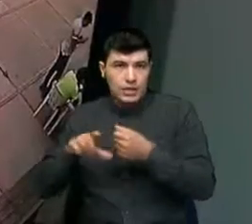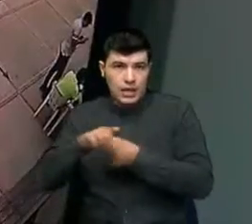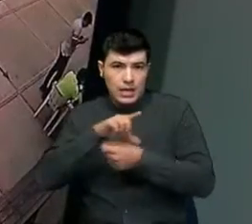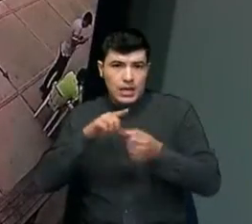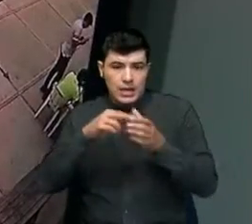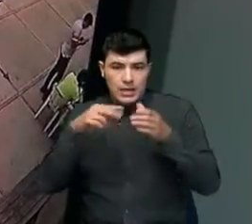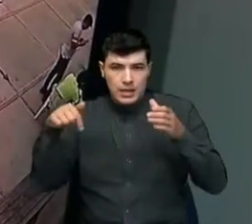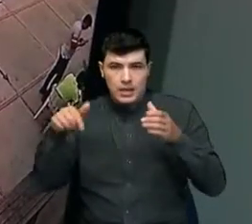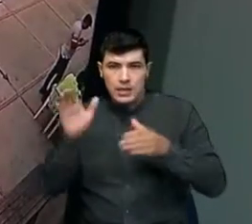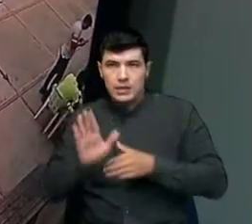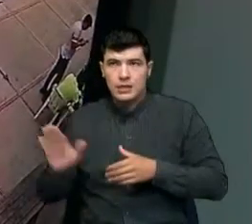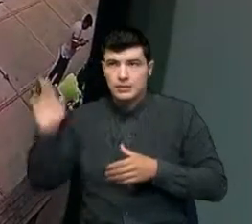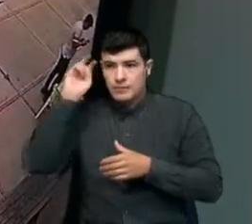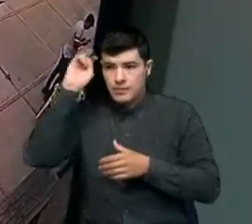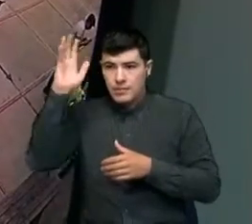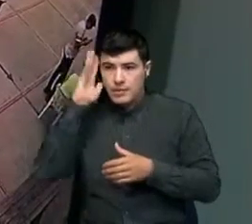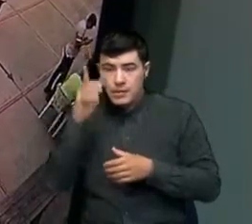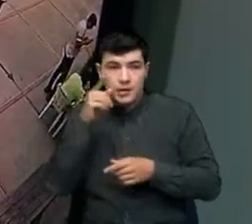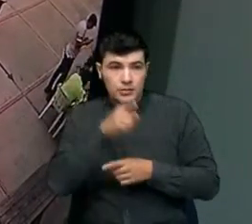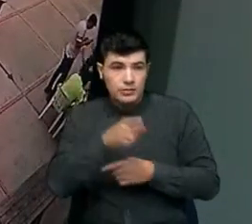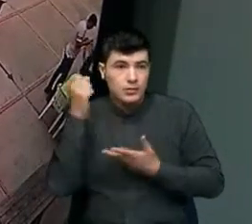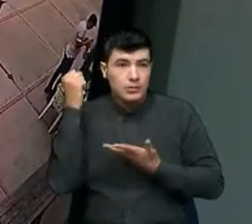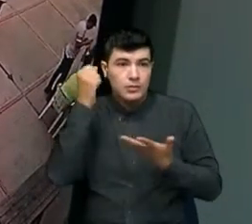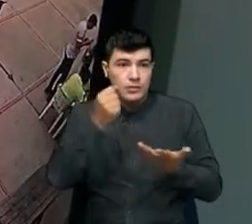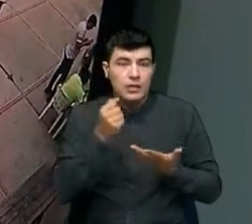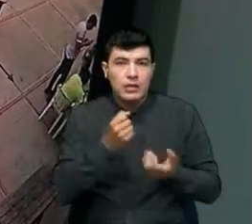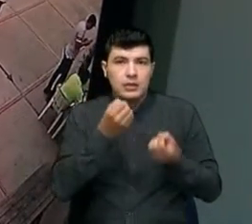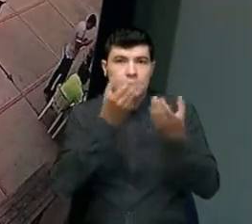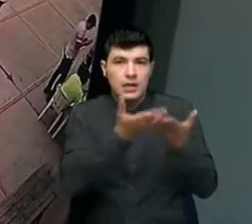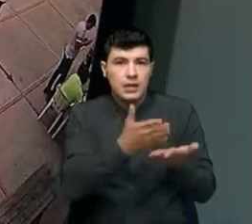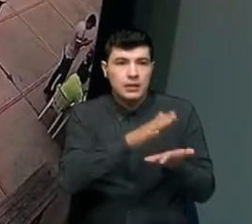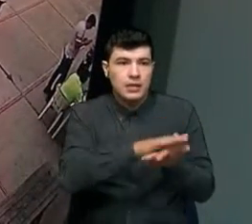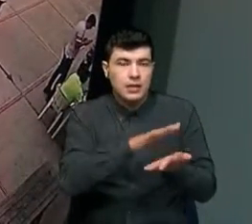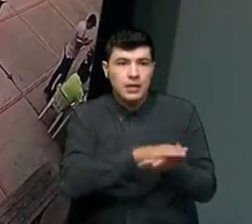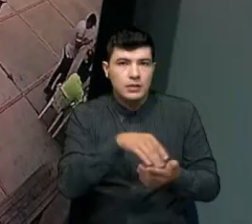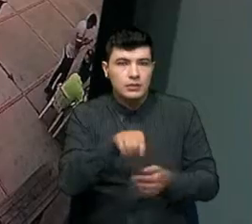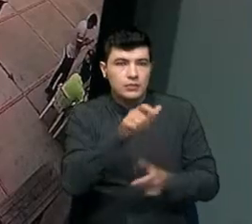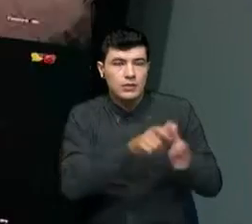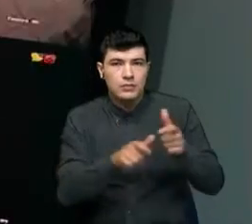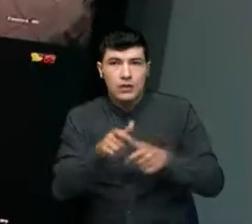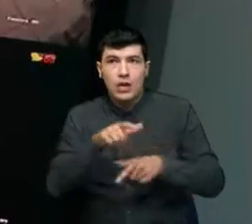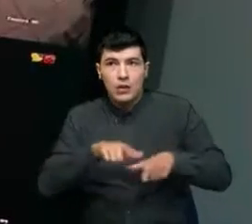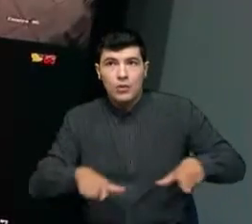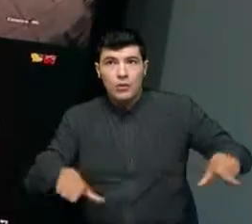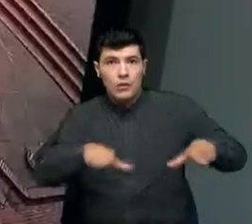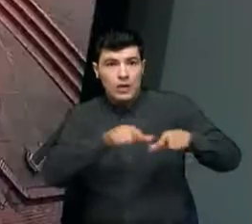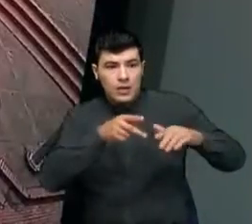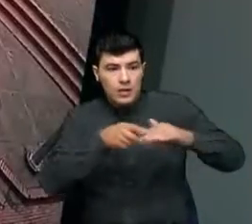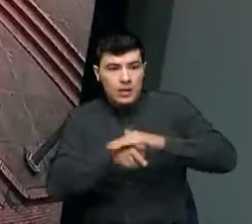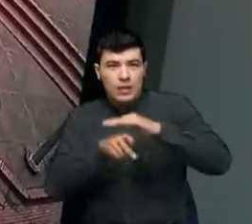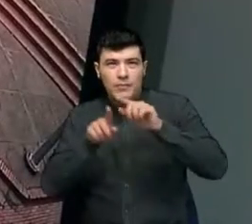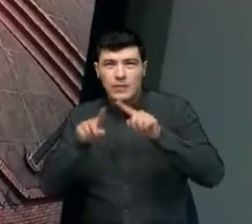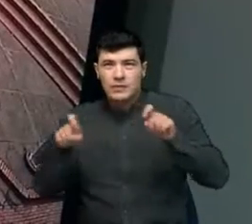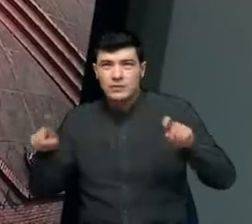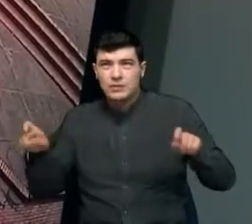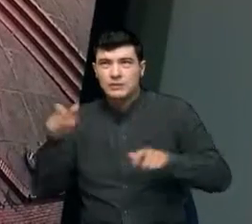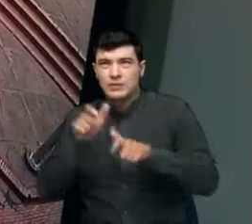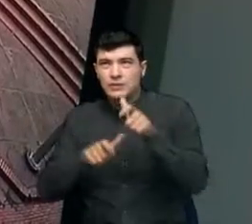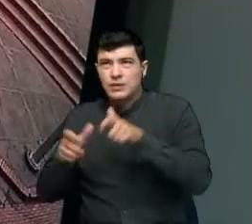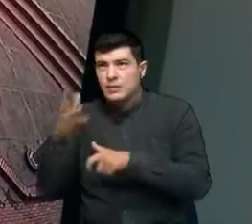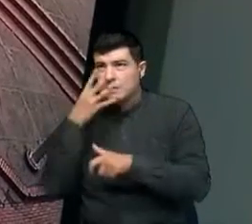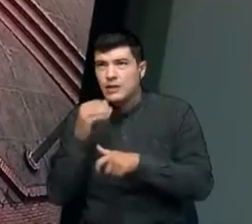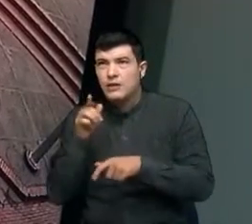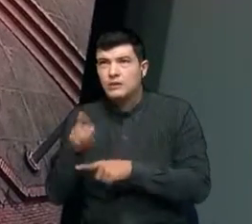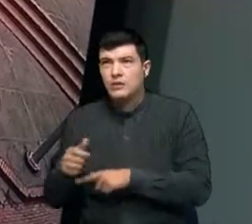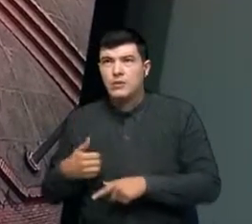está inversión traerá tranquilidad a los usuarios debido a que en la zona de parqueaderos los amigos de lo ajeno se aprovechaban